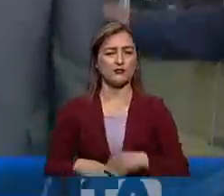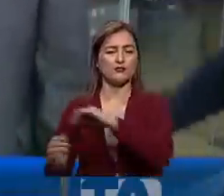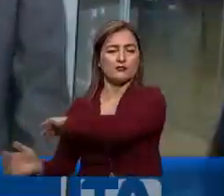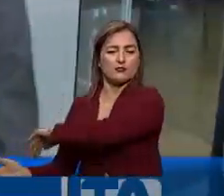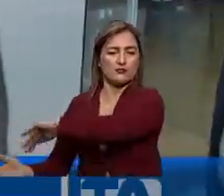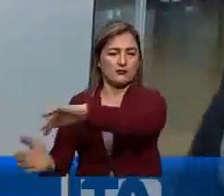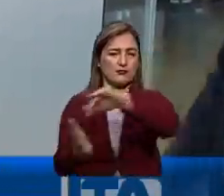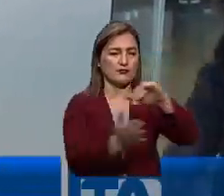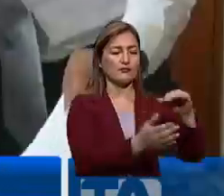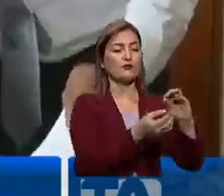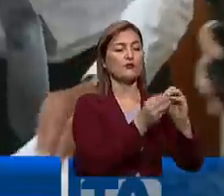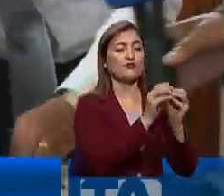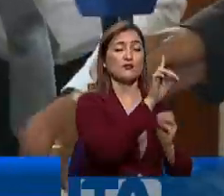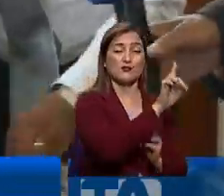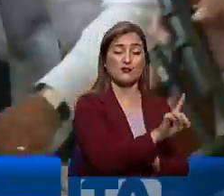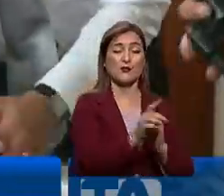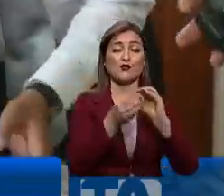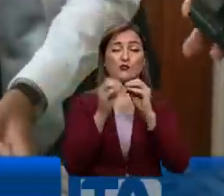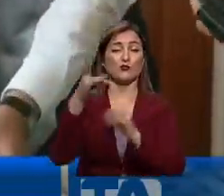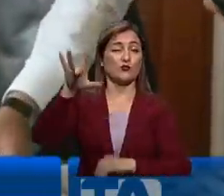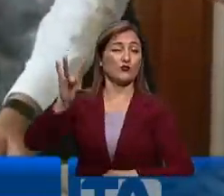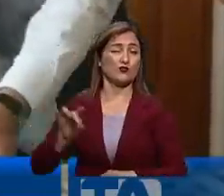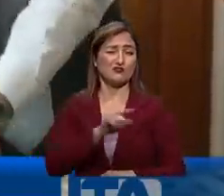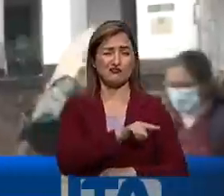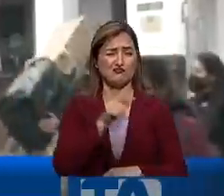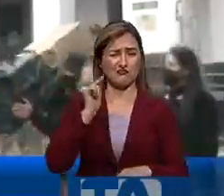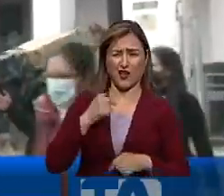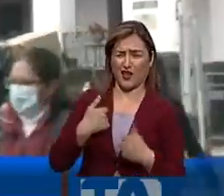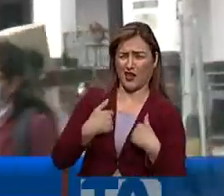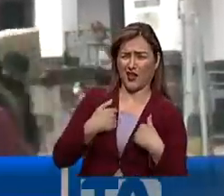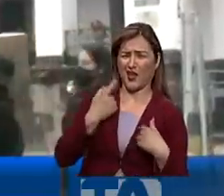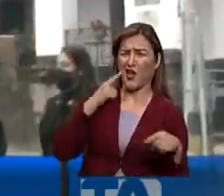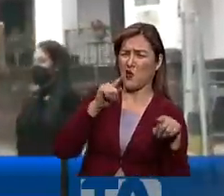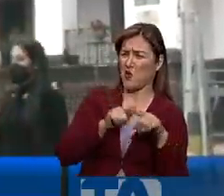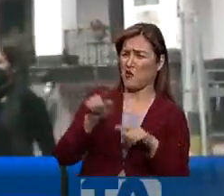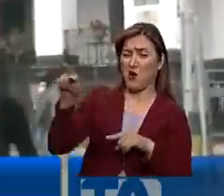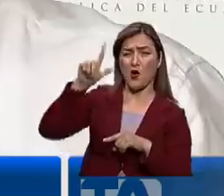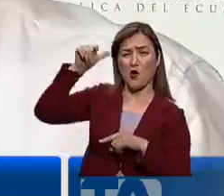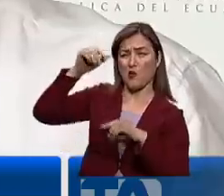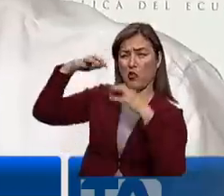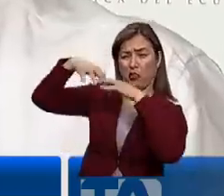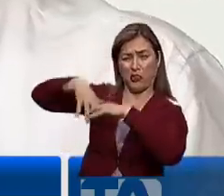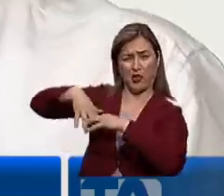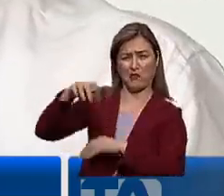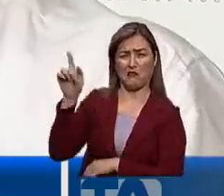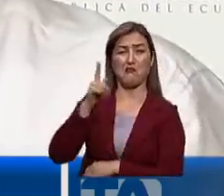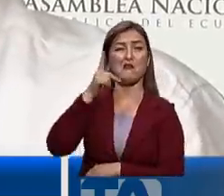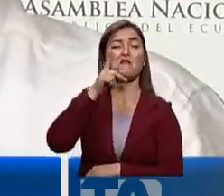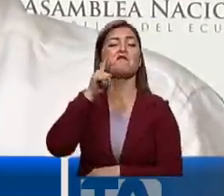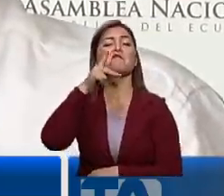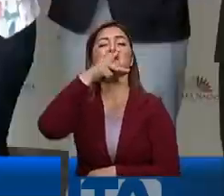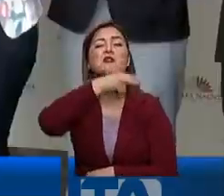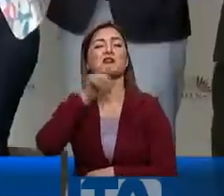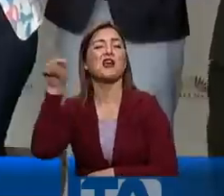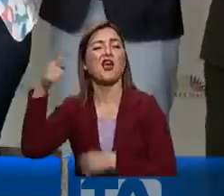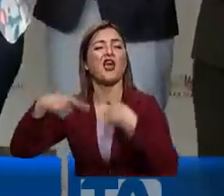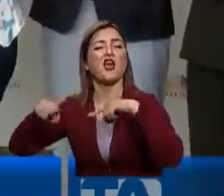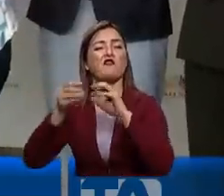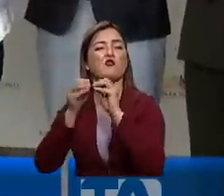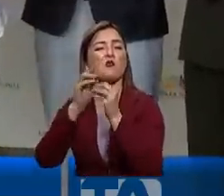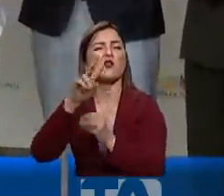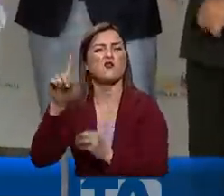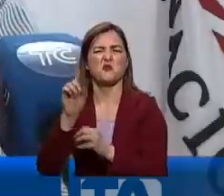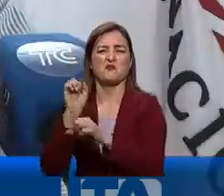Tanto UNES como Pachacútic coinciden en que no buscan desestabilizar al gobierno y rechazan las declaraciones del jefe de bloque sobre